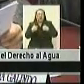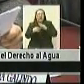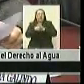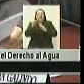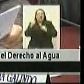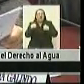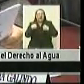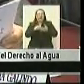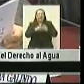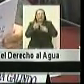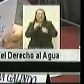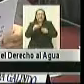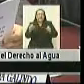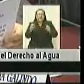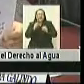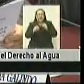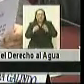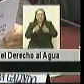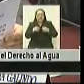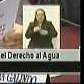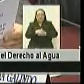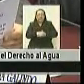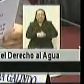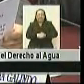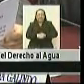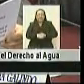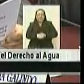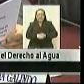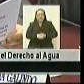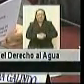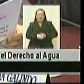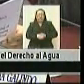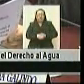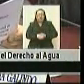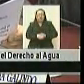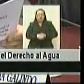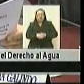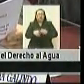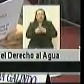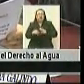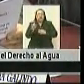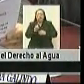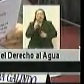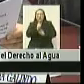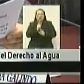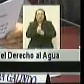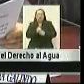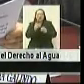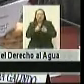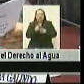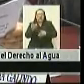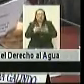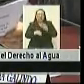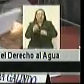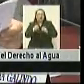derecho de disponer de agua suficiente, salubre, aceptable, físicamente accesible y asequible para el uso personal y doméstico, así como de